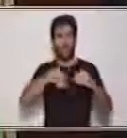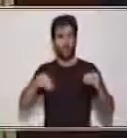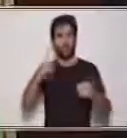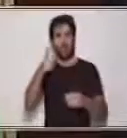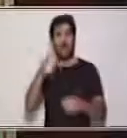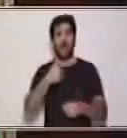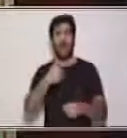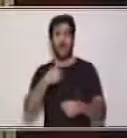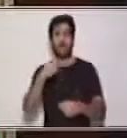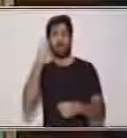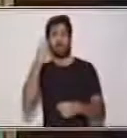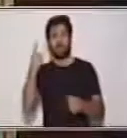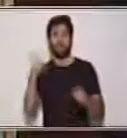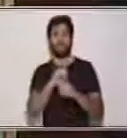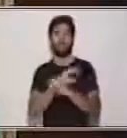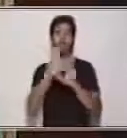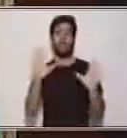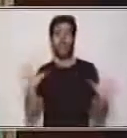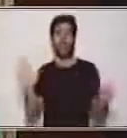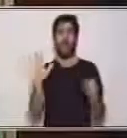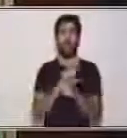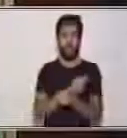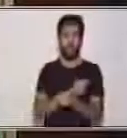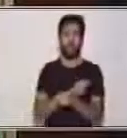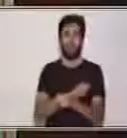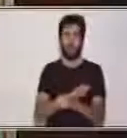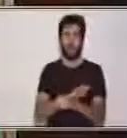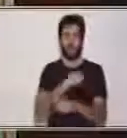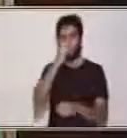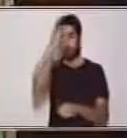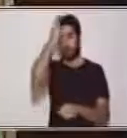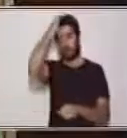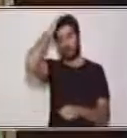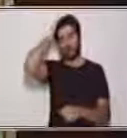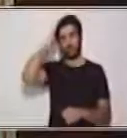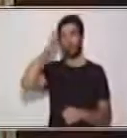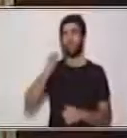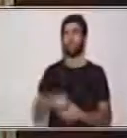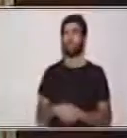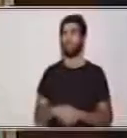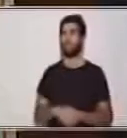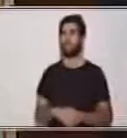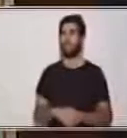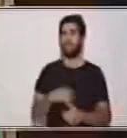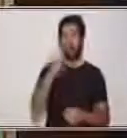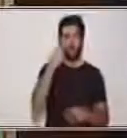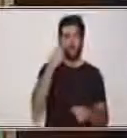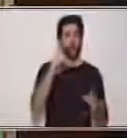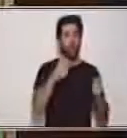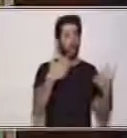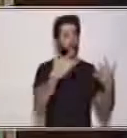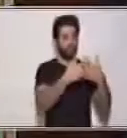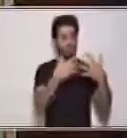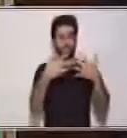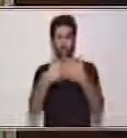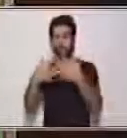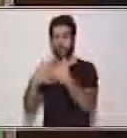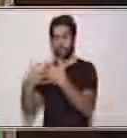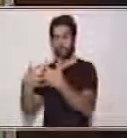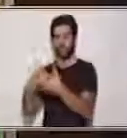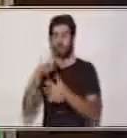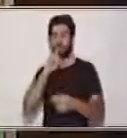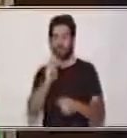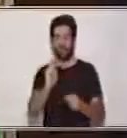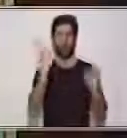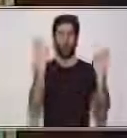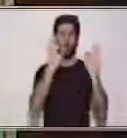una concordancia. Recuerda que si hay un sustantivo y hay un adjetivo, la concordancia es nominal y si es en la acción donde no hay concordancia,